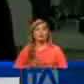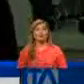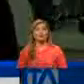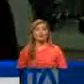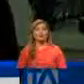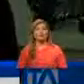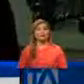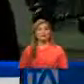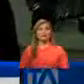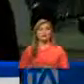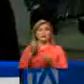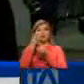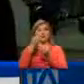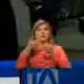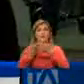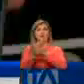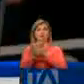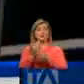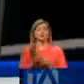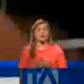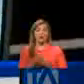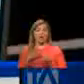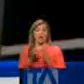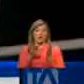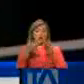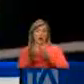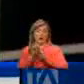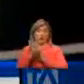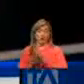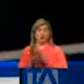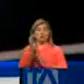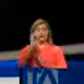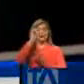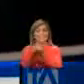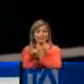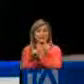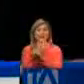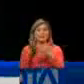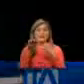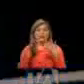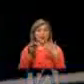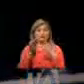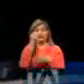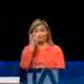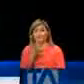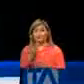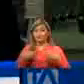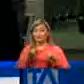contarán con nuevos campos de información como condición de donante, porcentaje de discapacidad y tipo de sangre. Estas